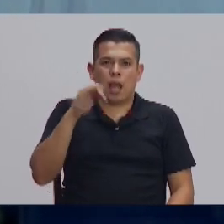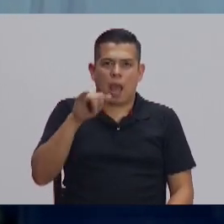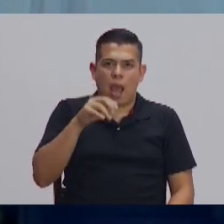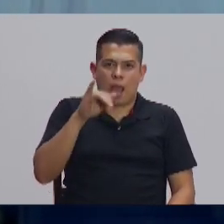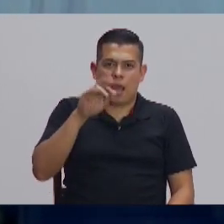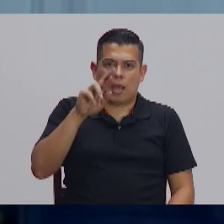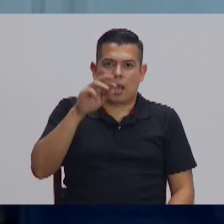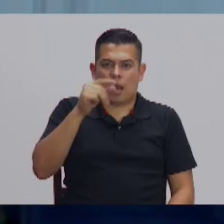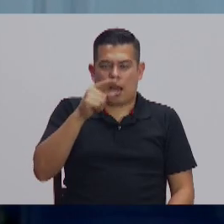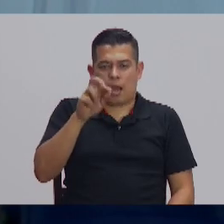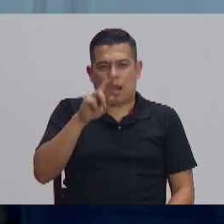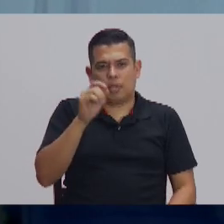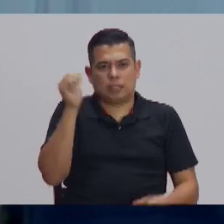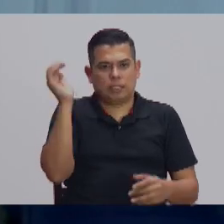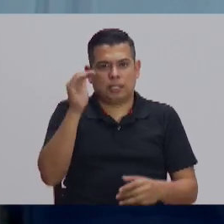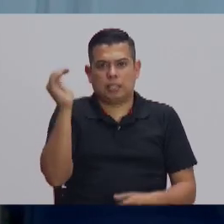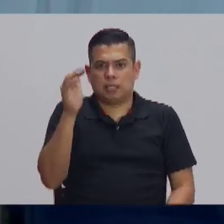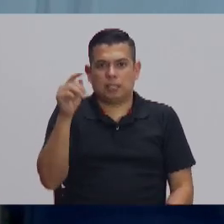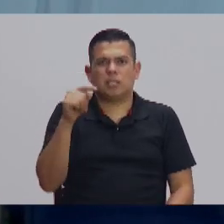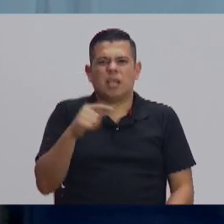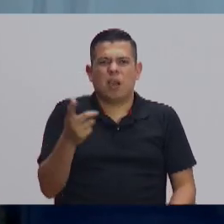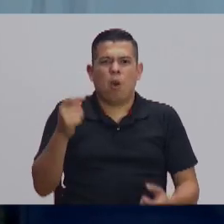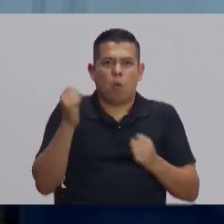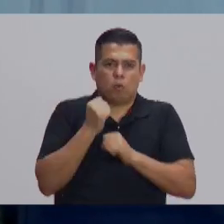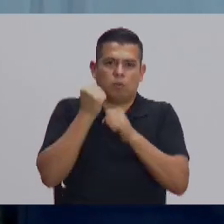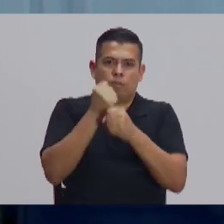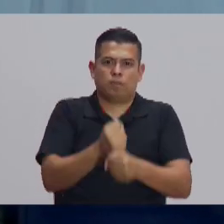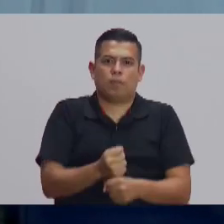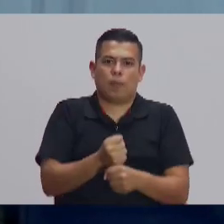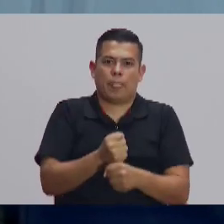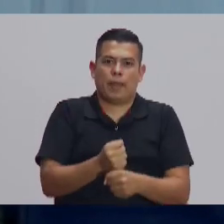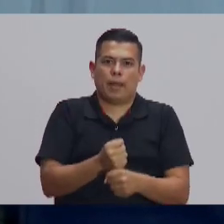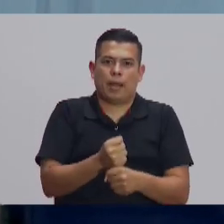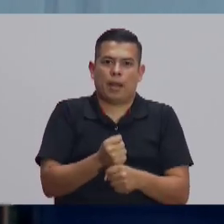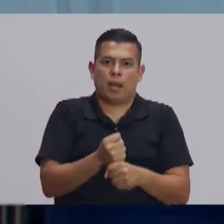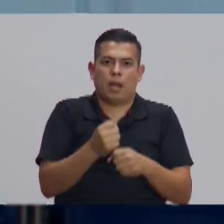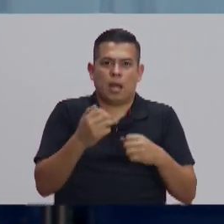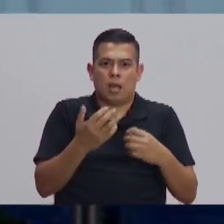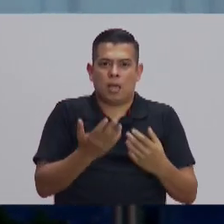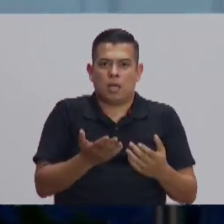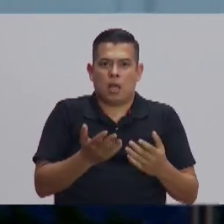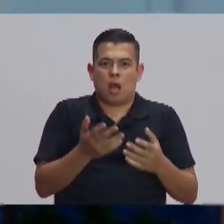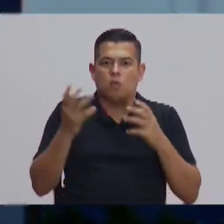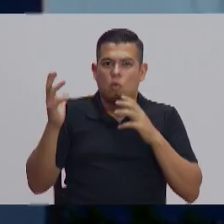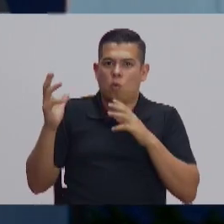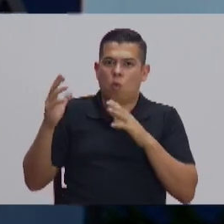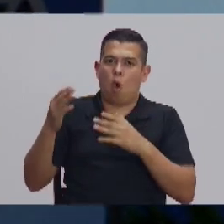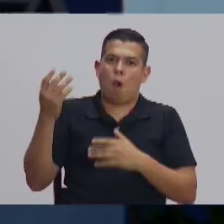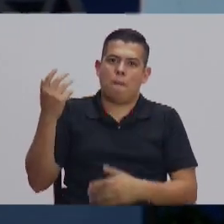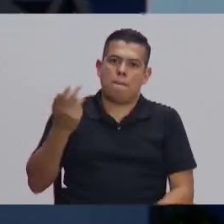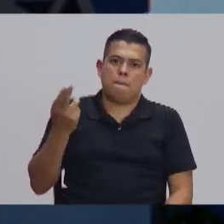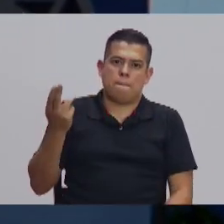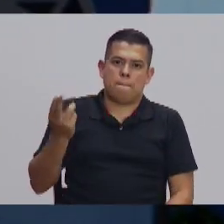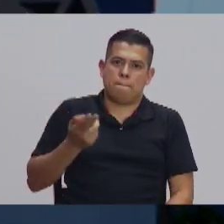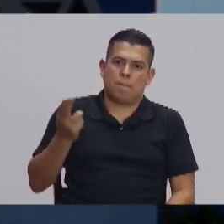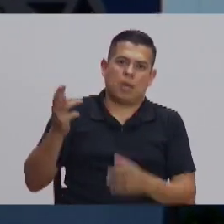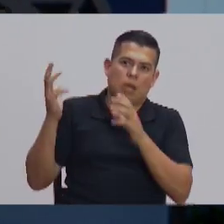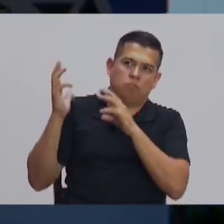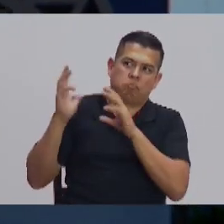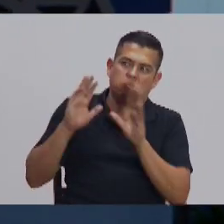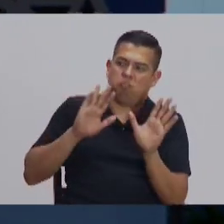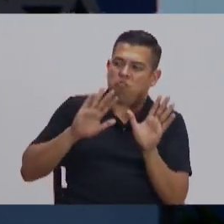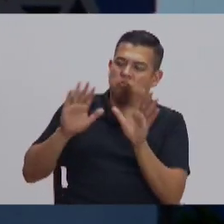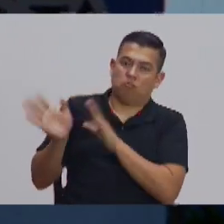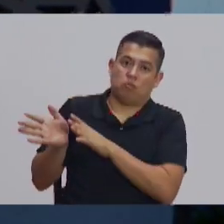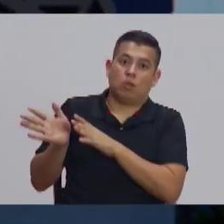para entrar a la conquista no tenían que traer como decimos vulgarmente el mundo en sus lomos